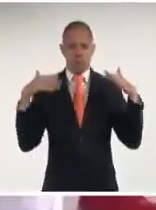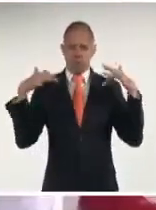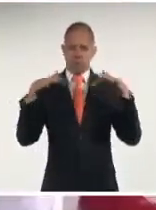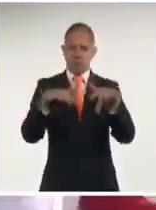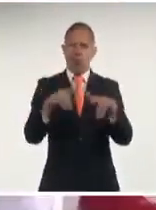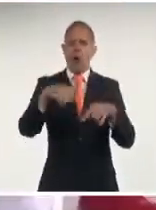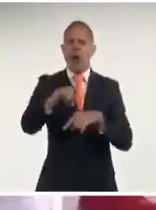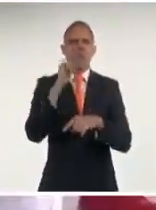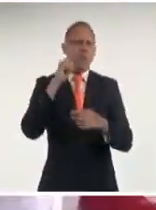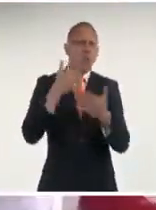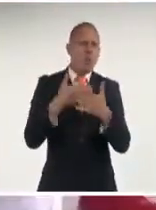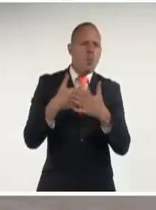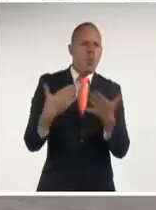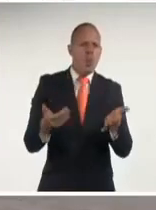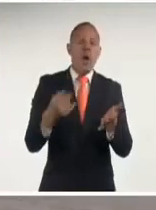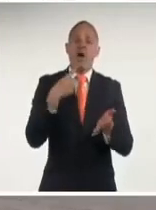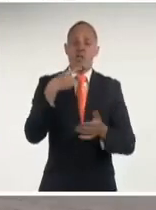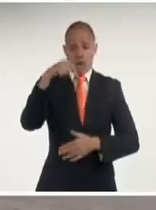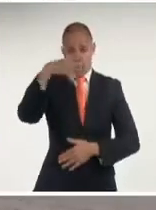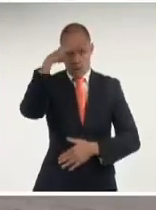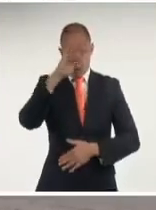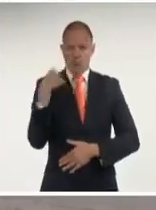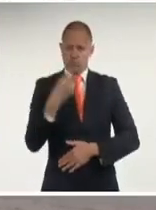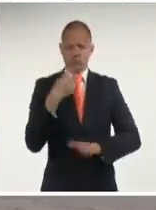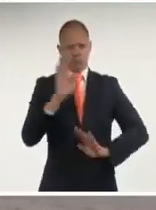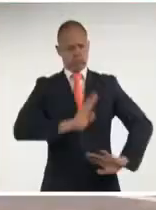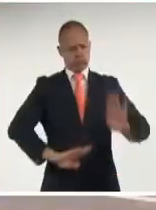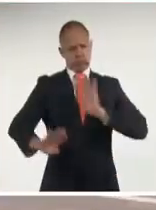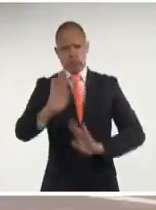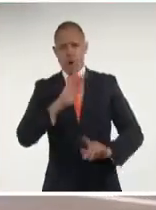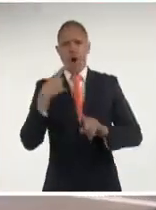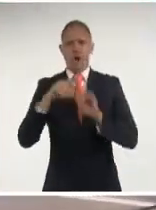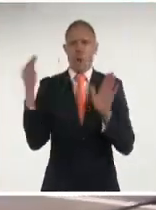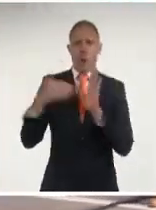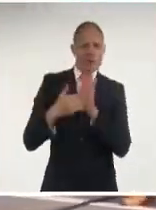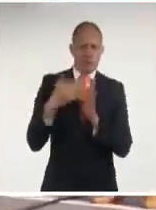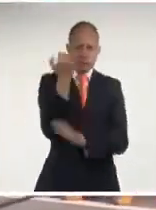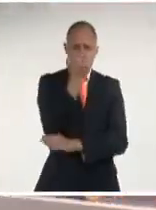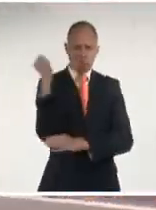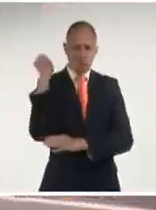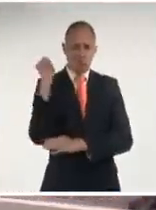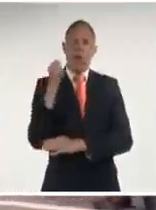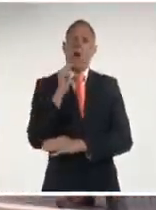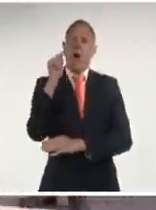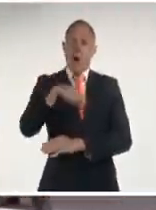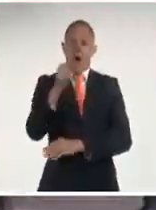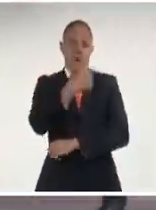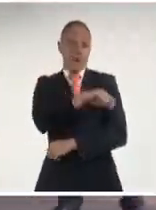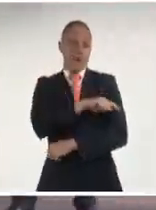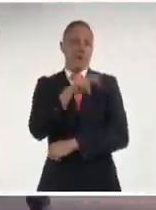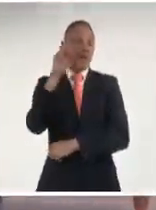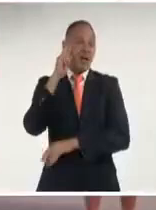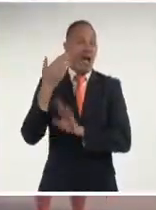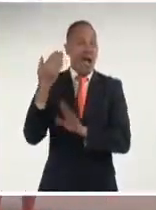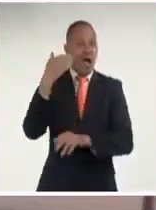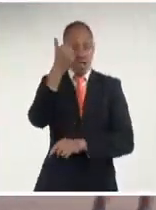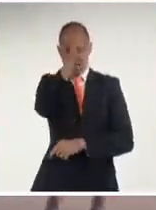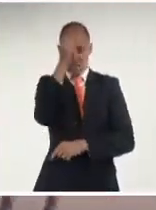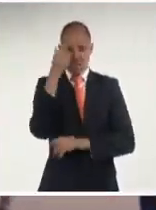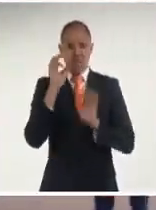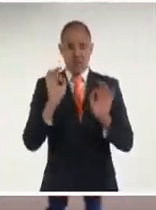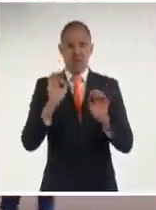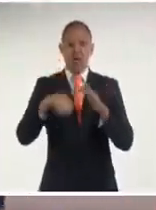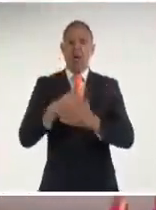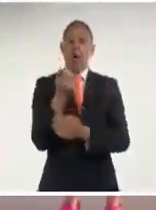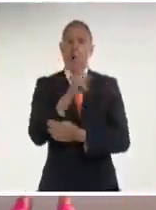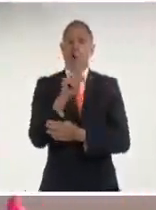la patria se quiere, se protege y se defiende del enemigo. Los granmenses condenaron los hechos violentos del pasado 11 de julio